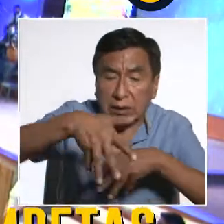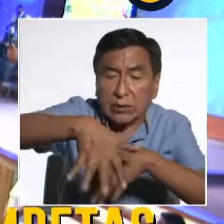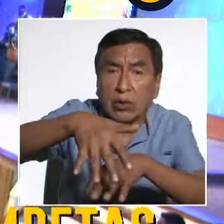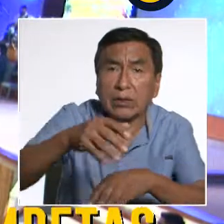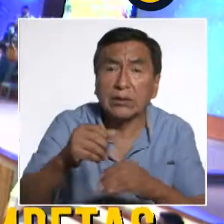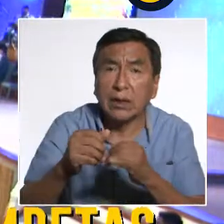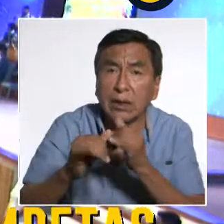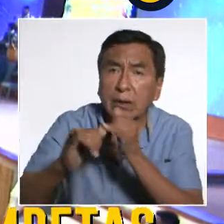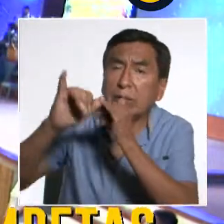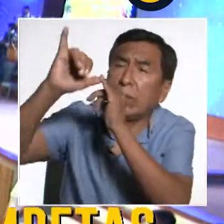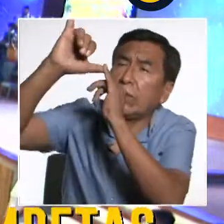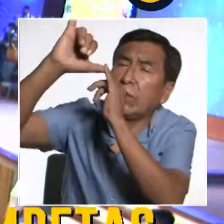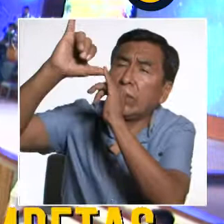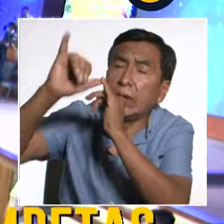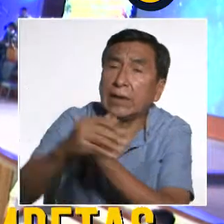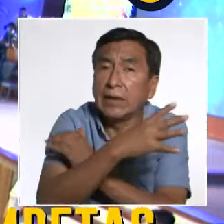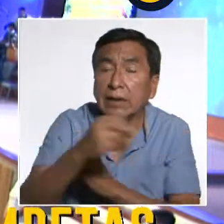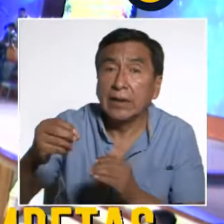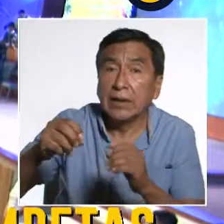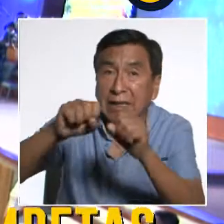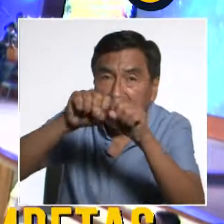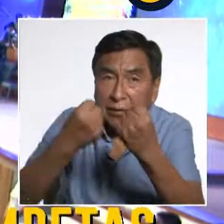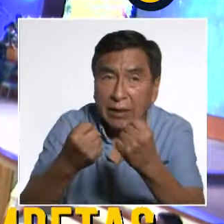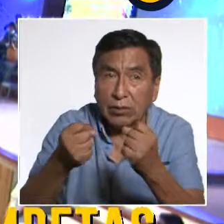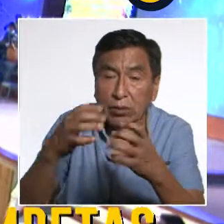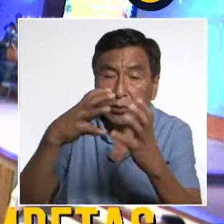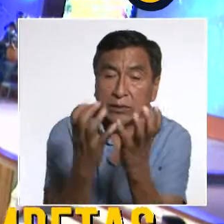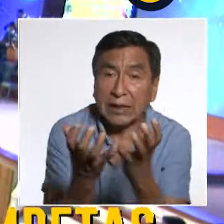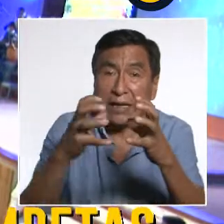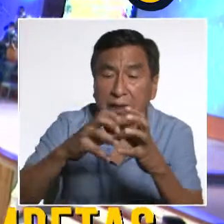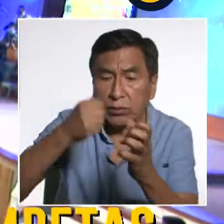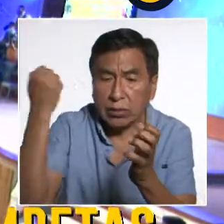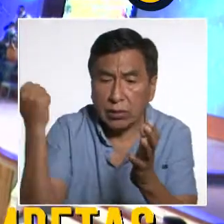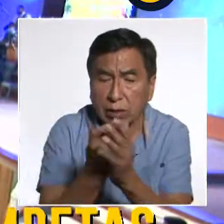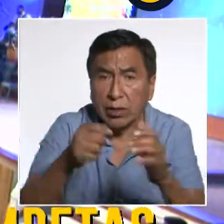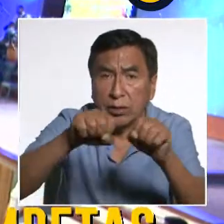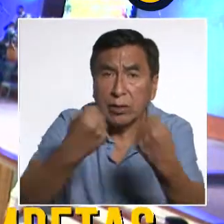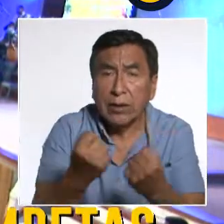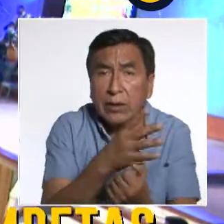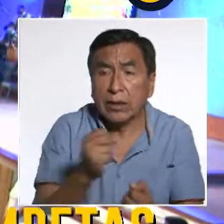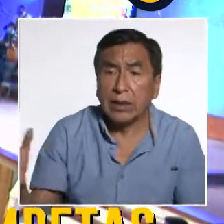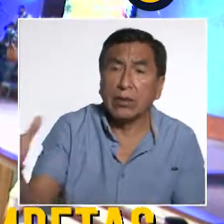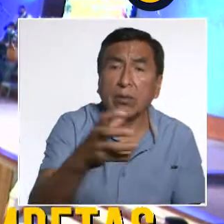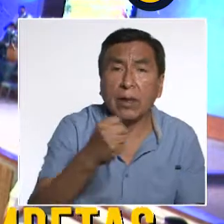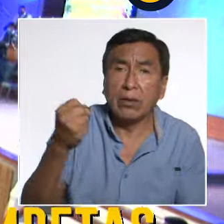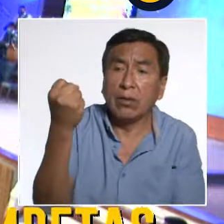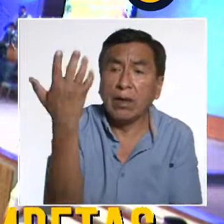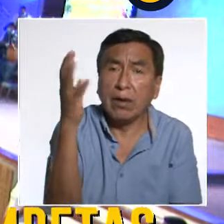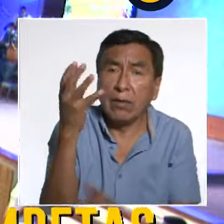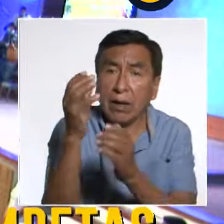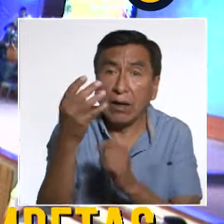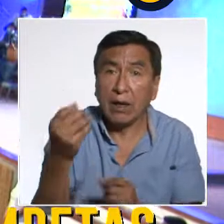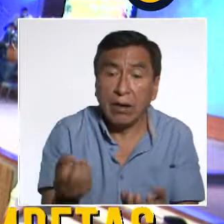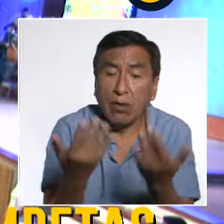tocaron las trompetas y quebrando los cántaros, tomaron en la mano izquierda las teas y